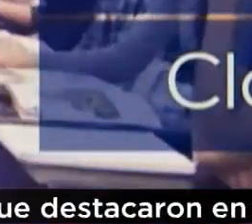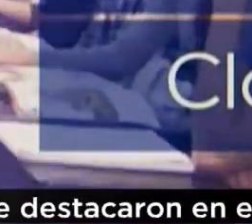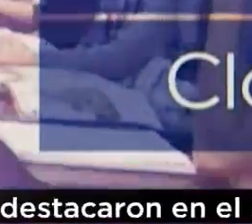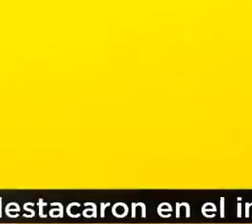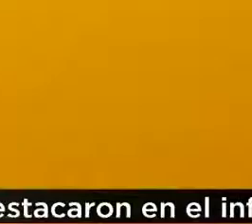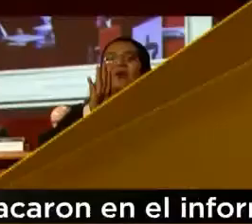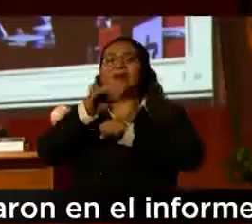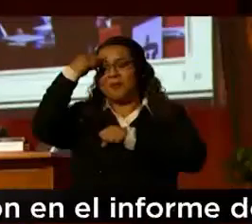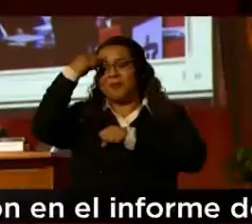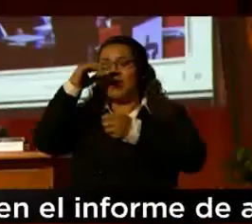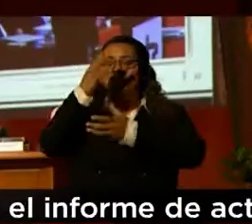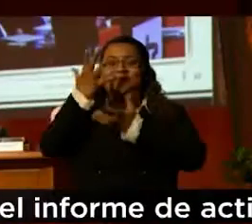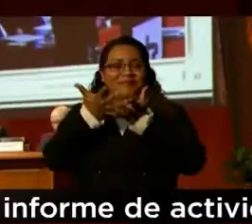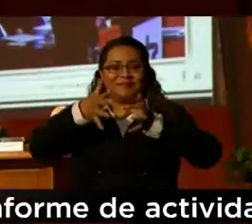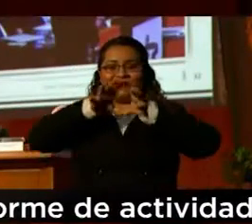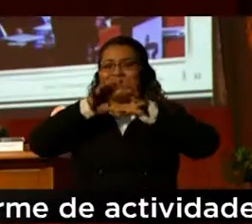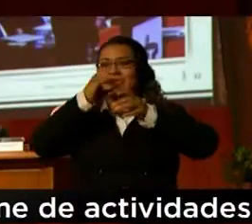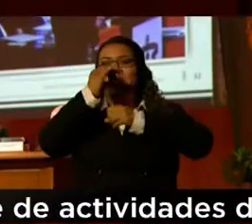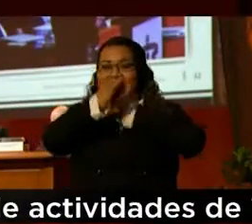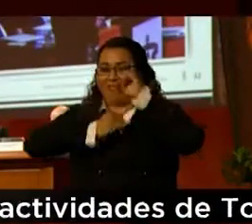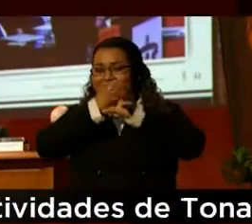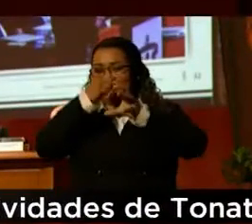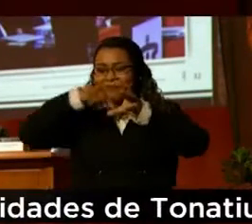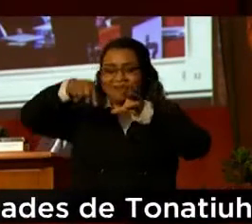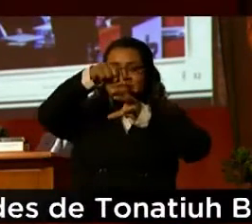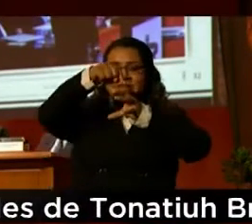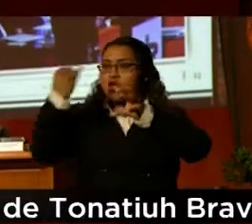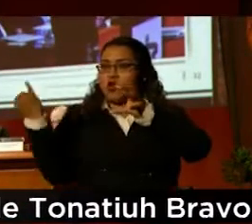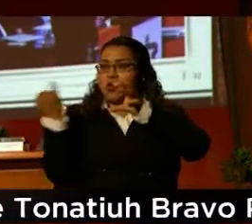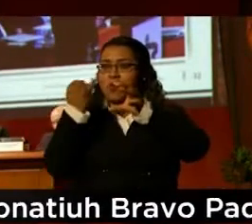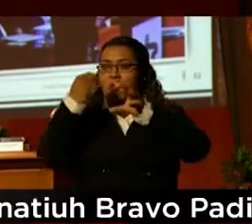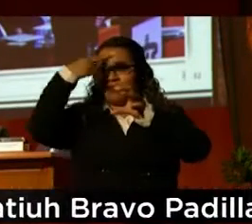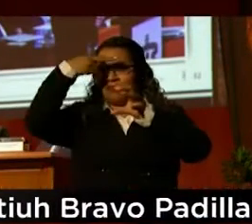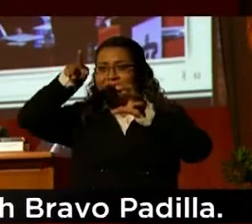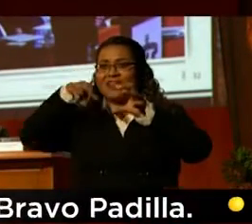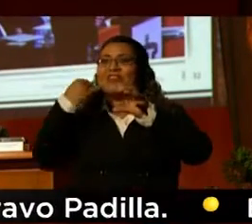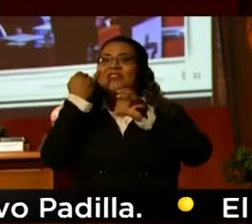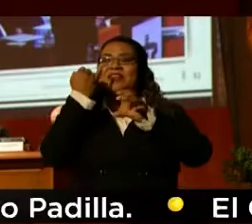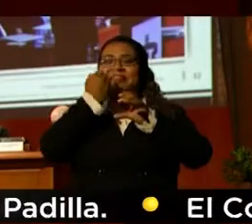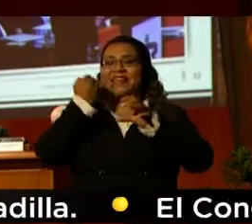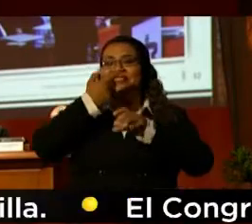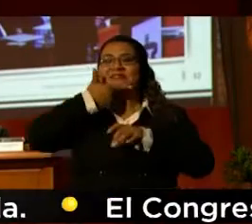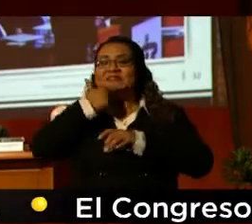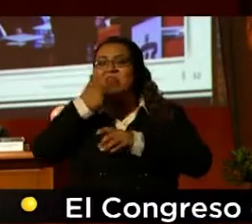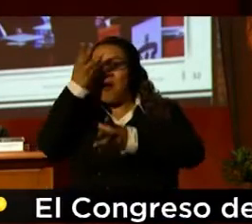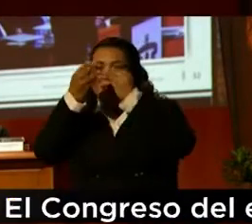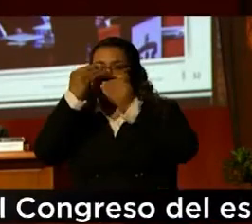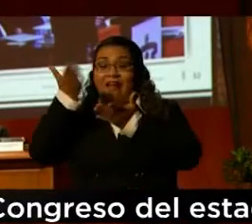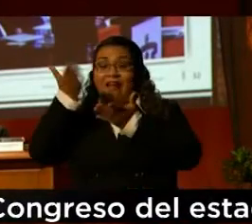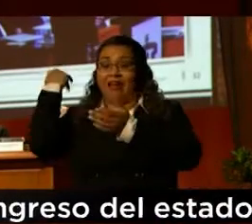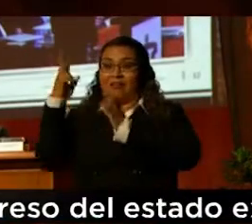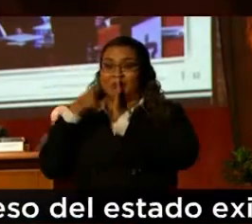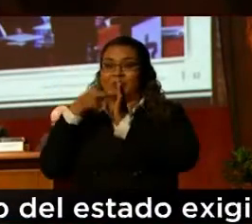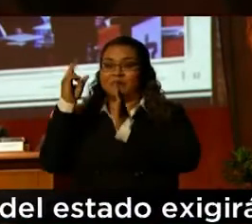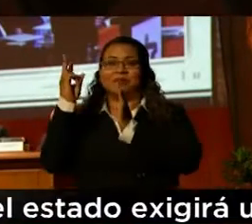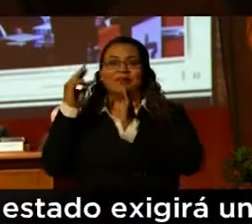gestión. De 13 programas que tuvimos acreditados internacionalmente en 2015, en 2016 la